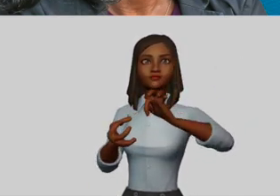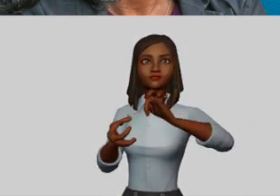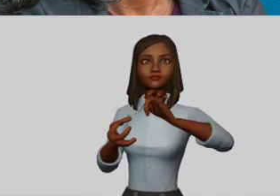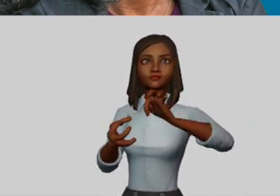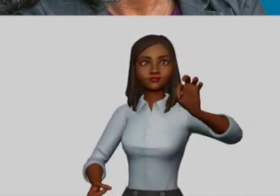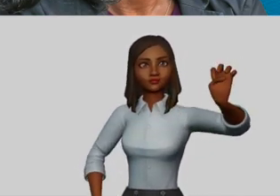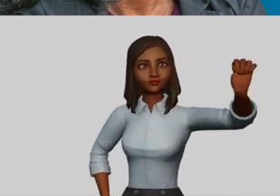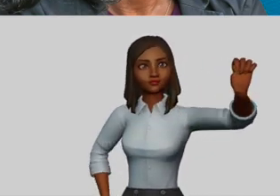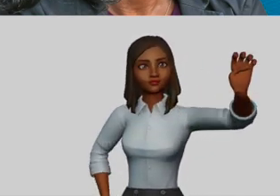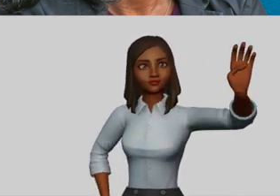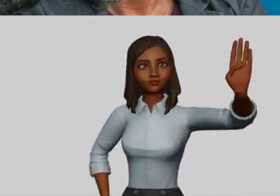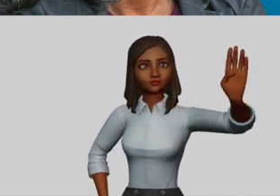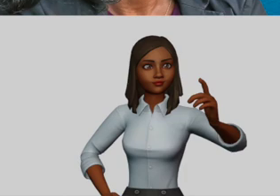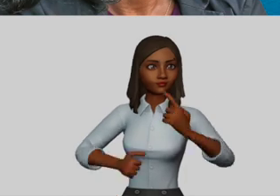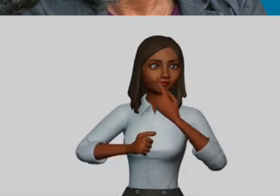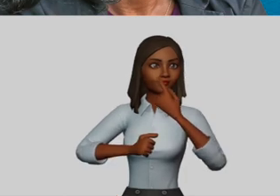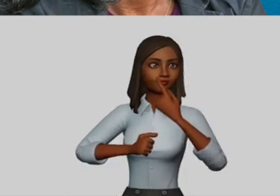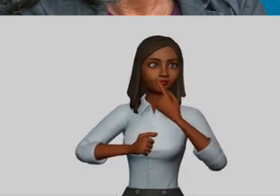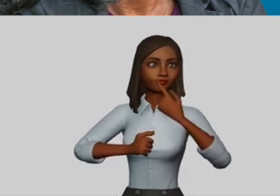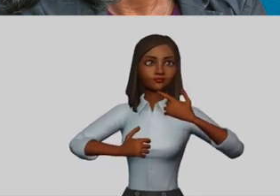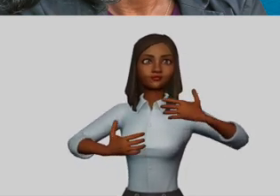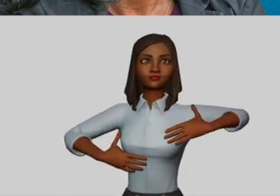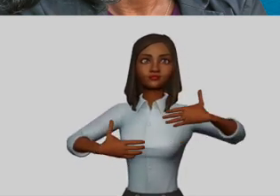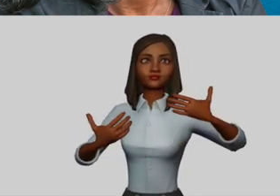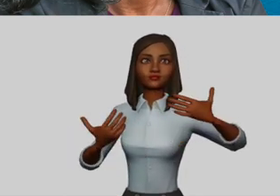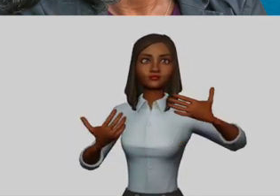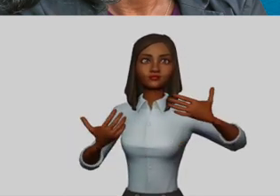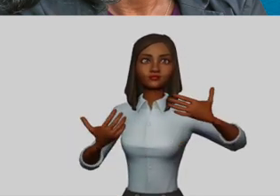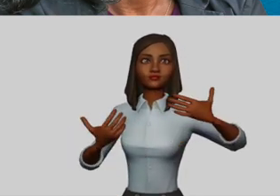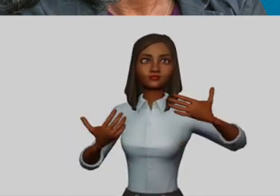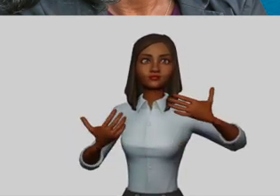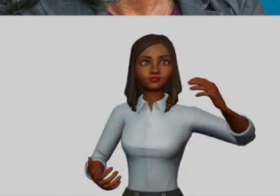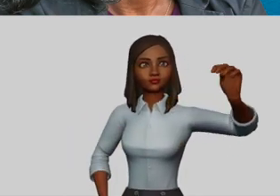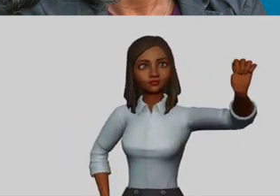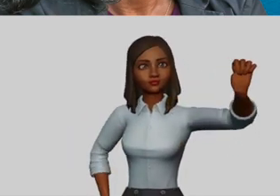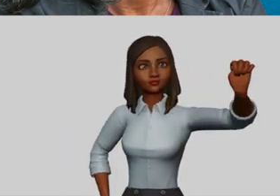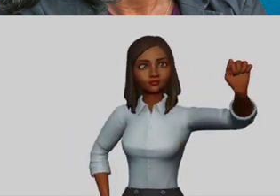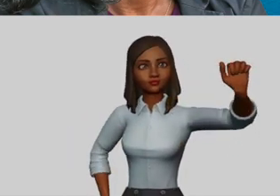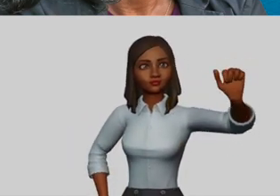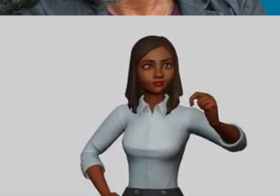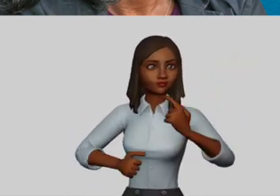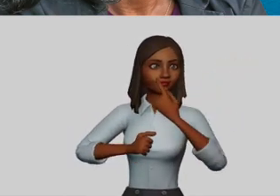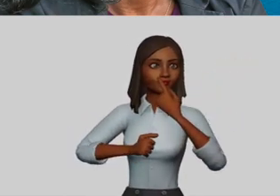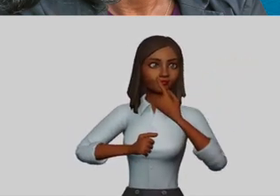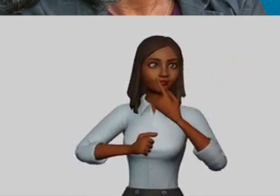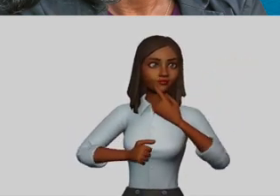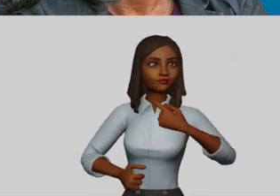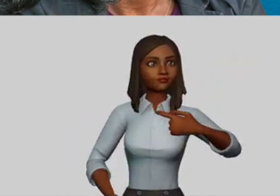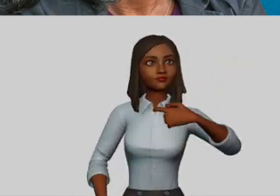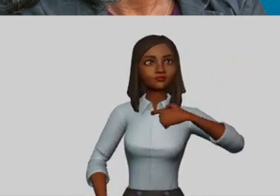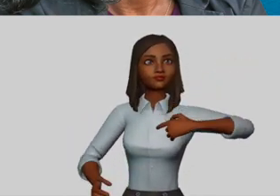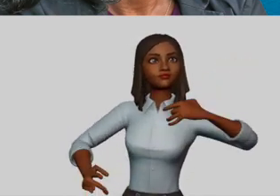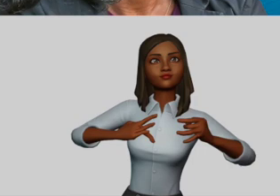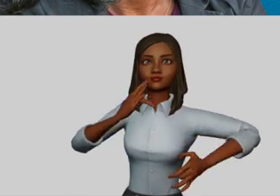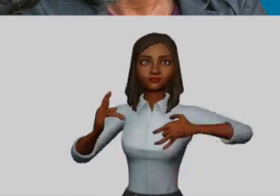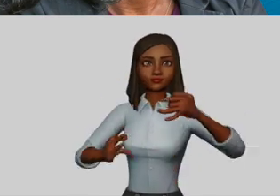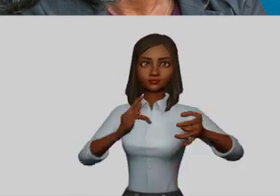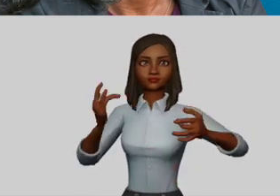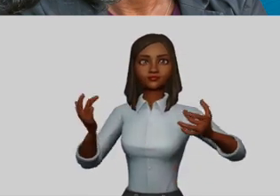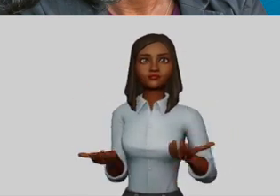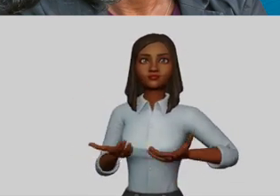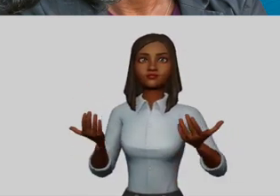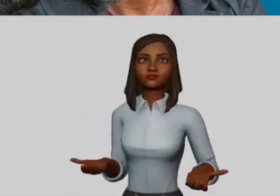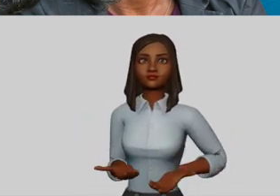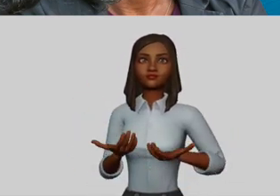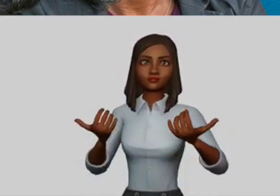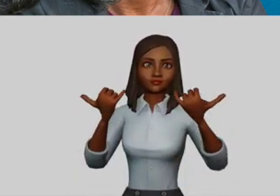Unidos. Pero desde una temprana edad supe que no quería repetir la misma historia de mis padres y la